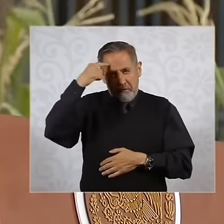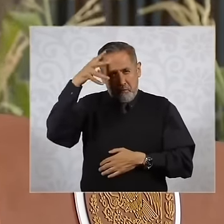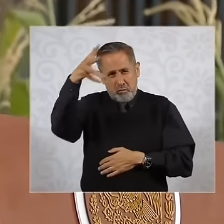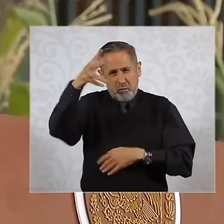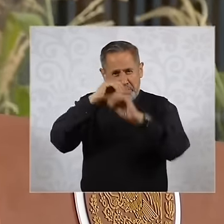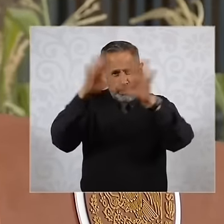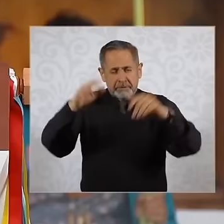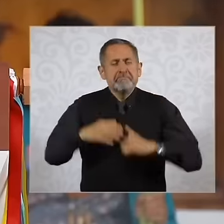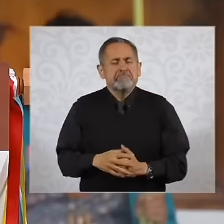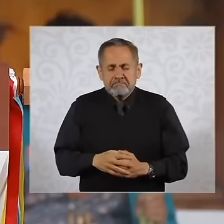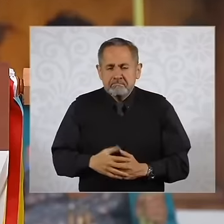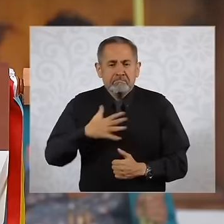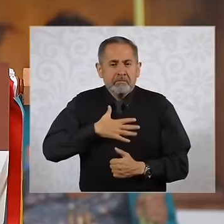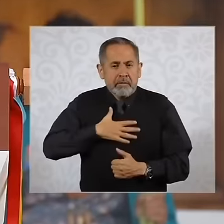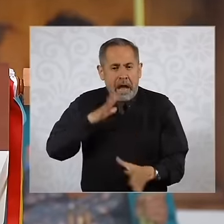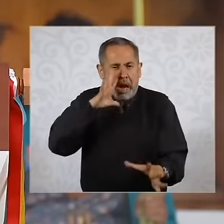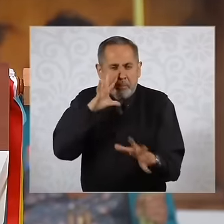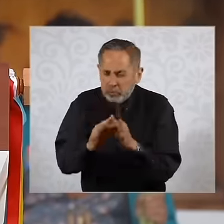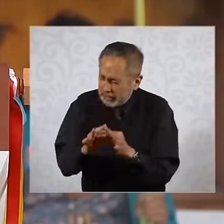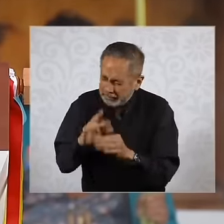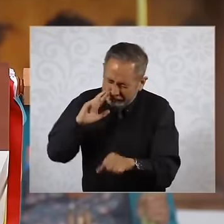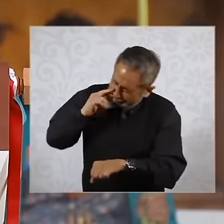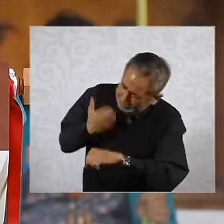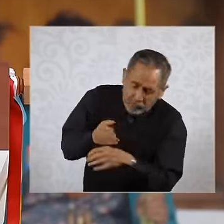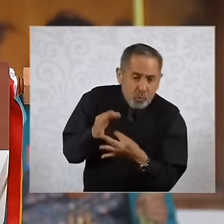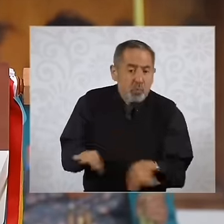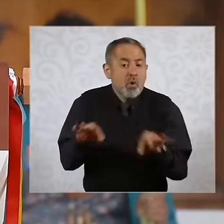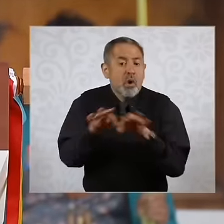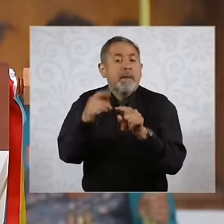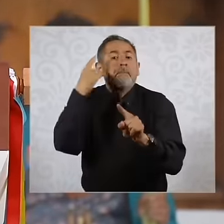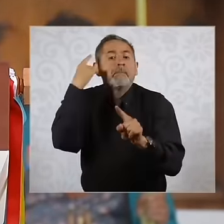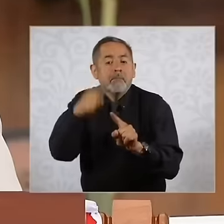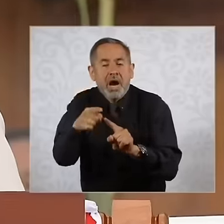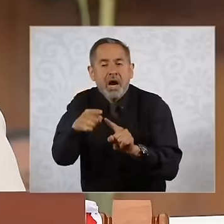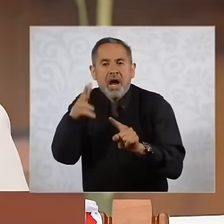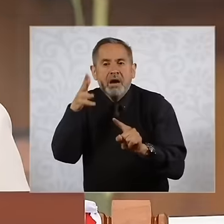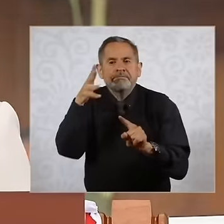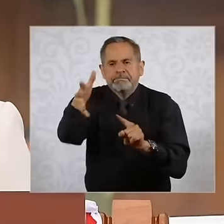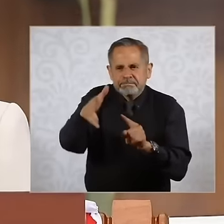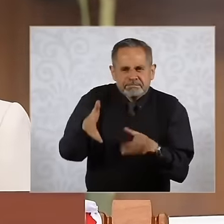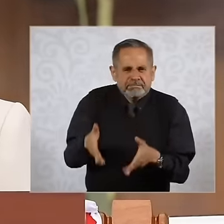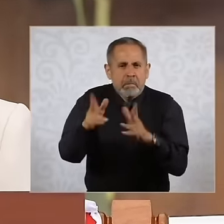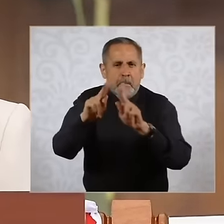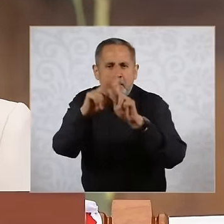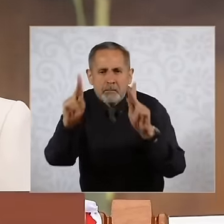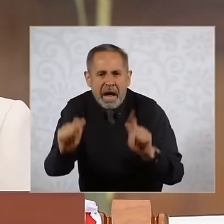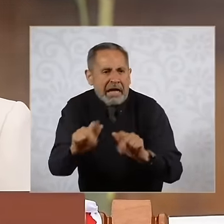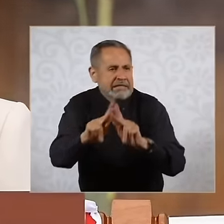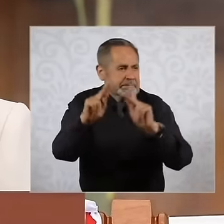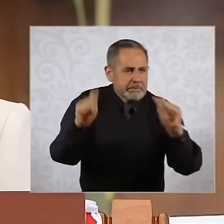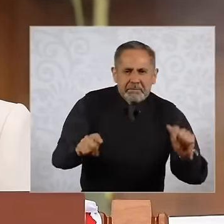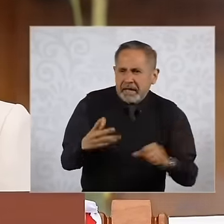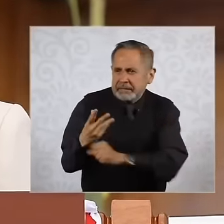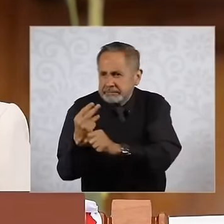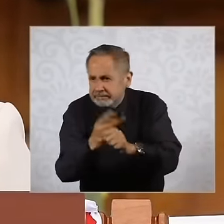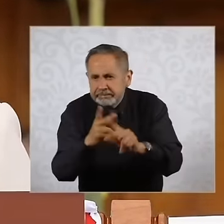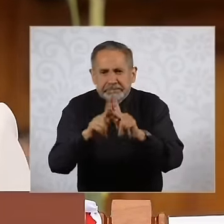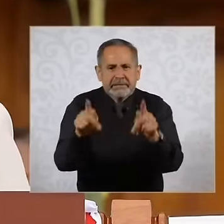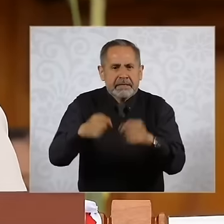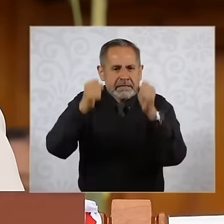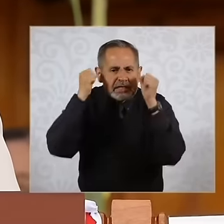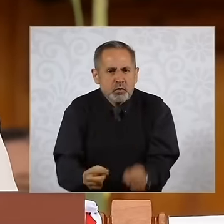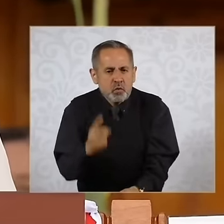mi responsabilidad es llevar a México por el sendero de la paz, la